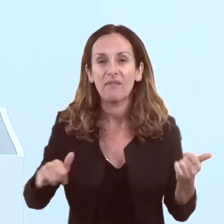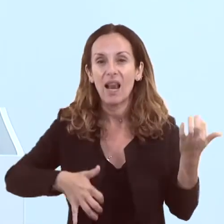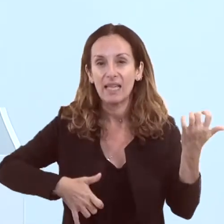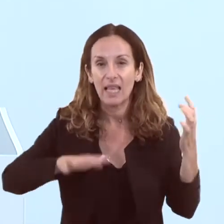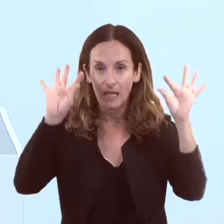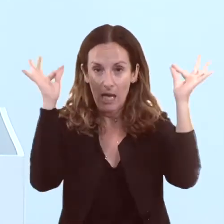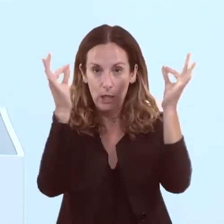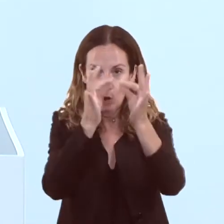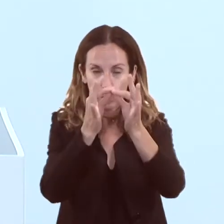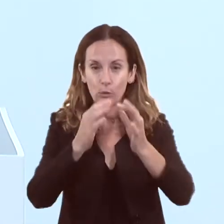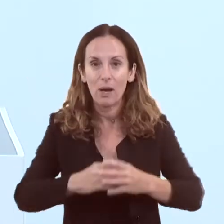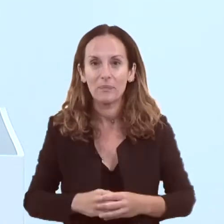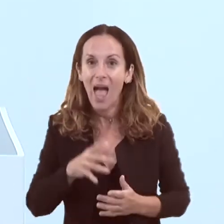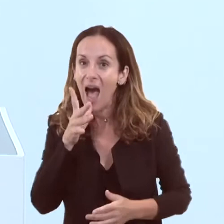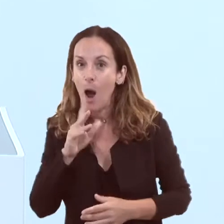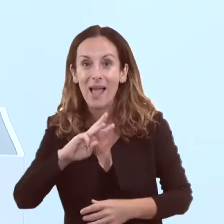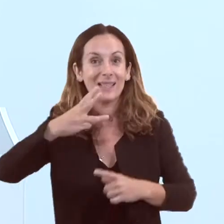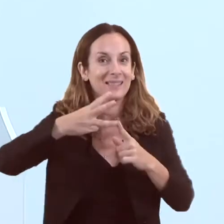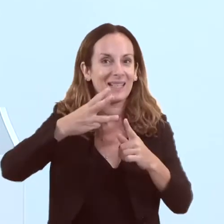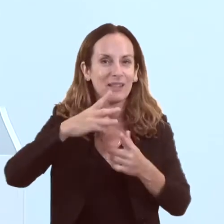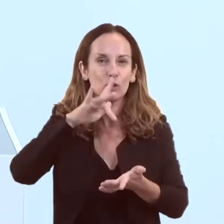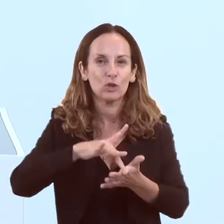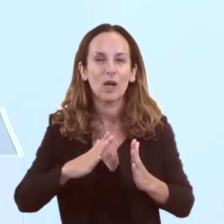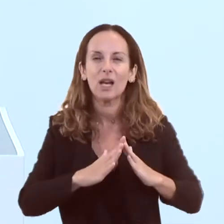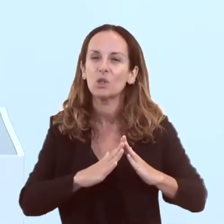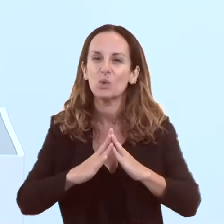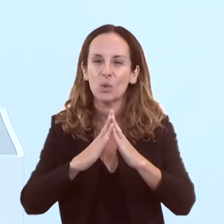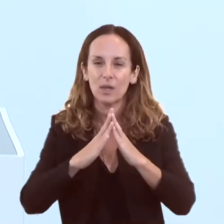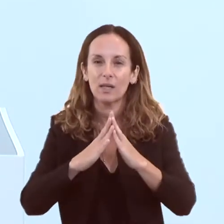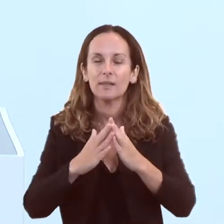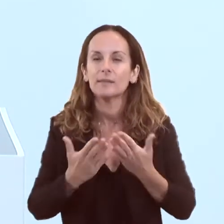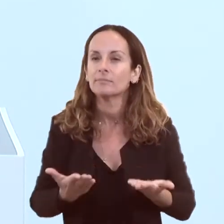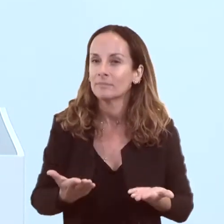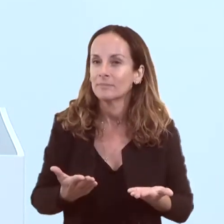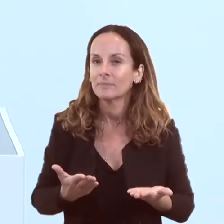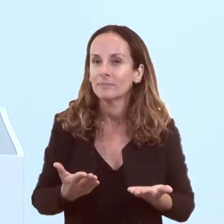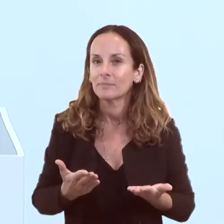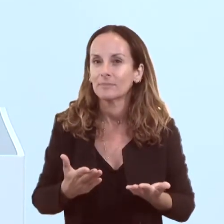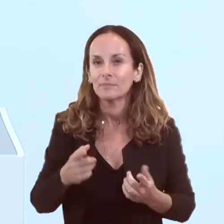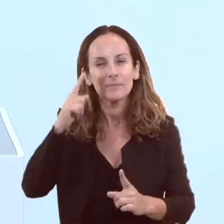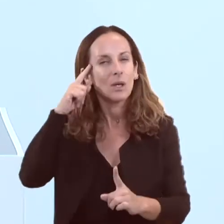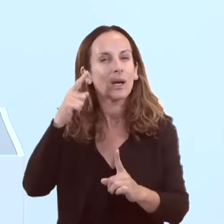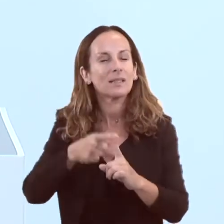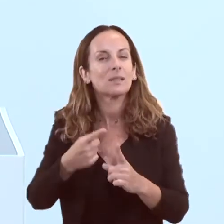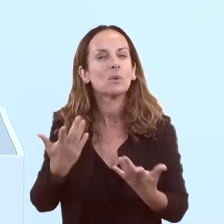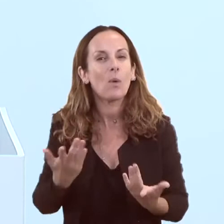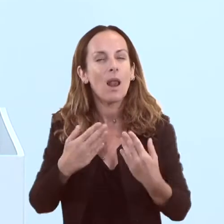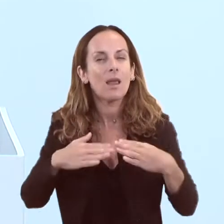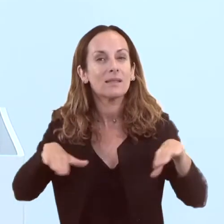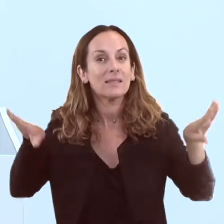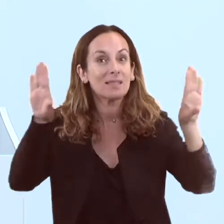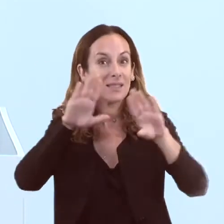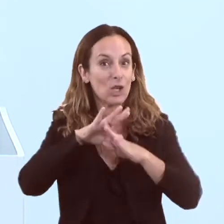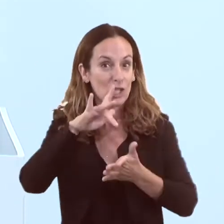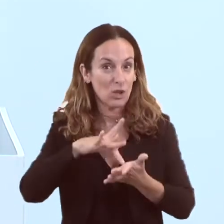poder llegar a lluc con la aspiración de entregarnos a una noche de